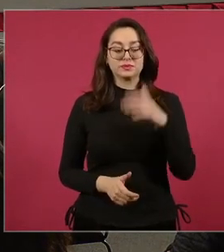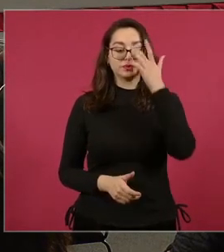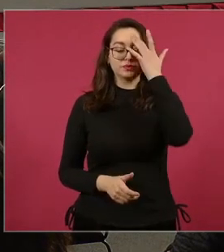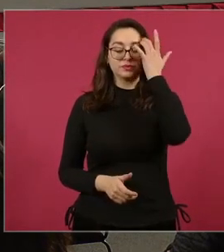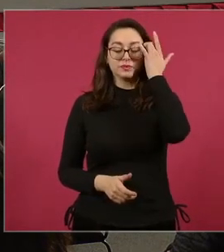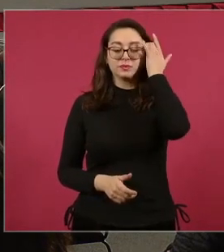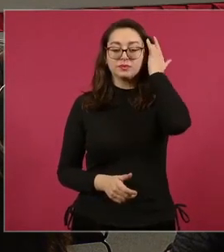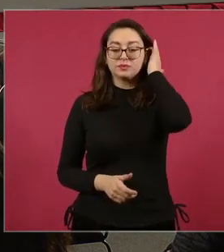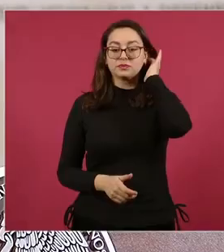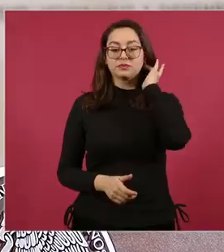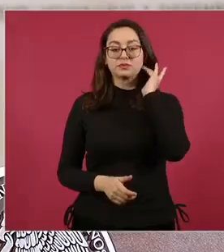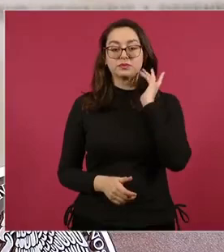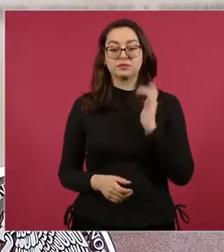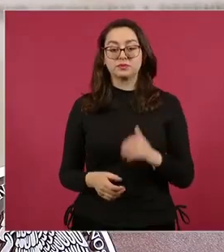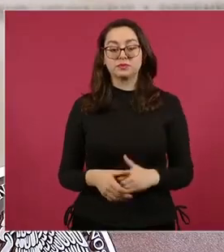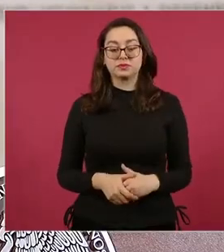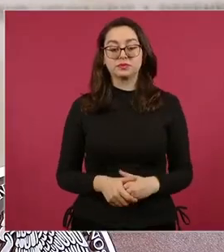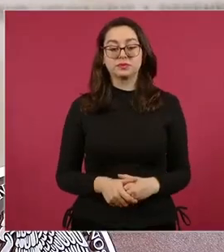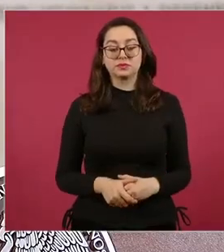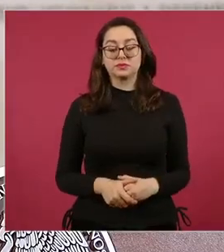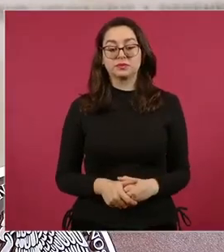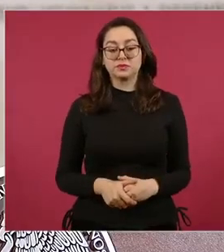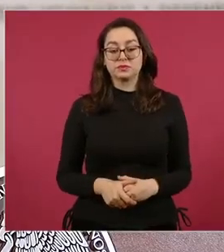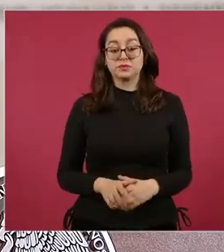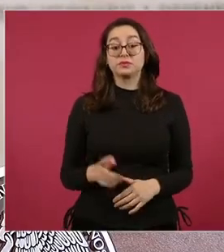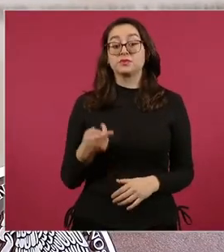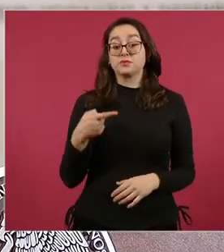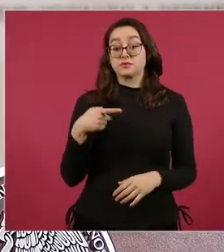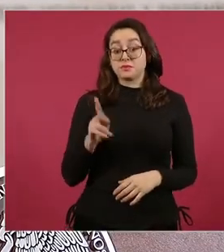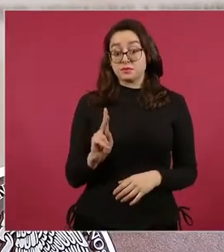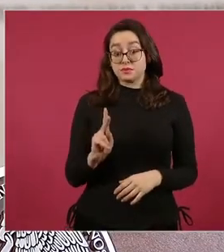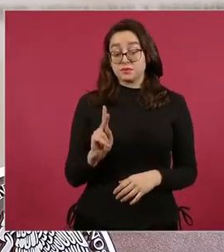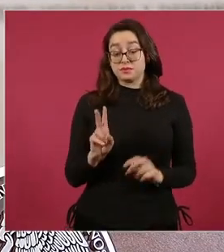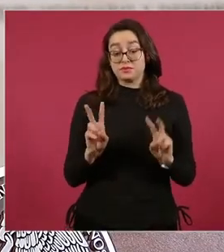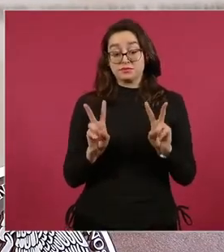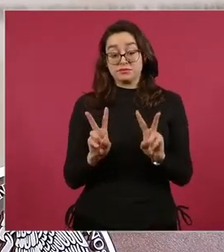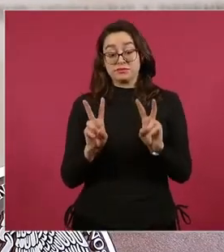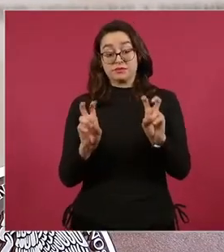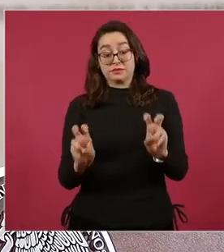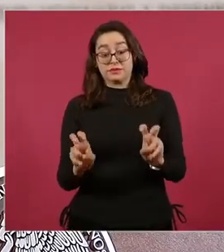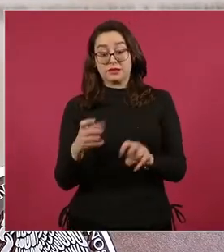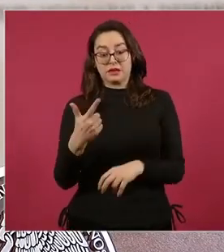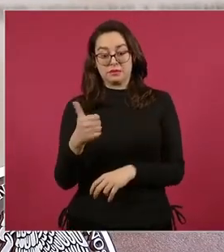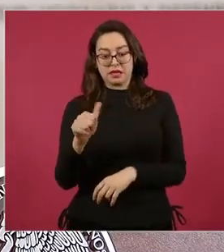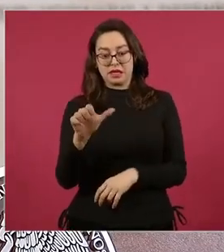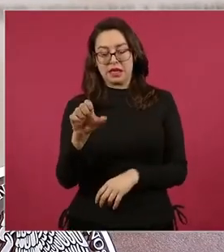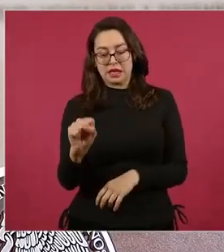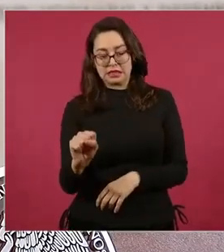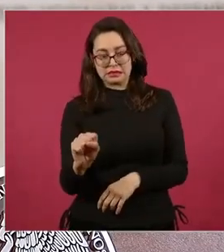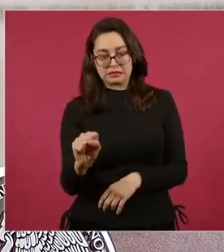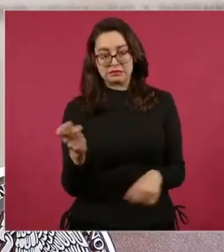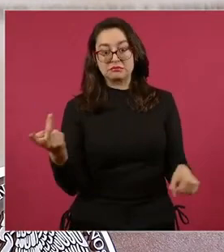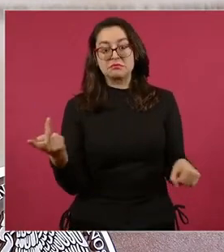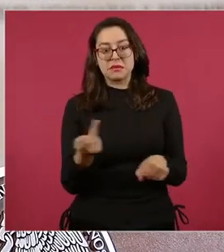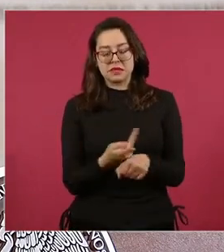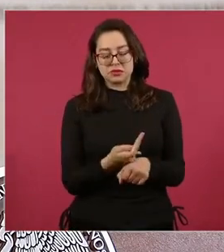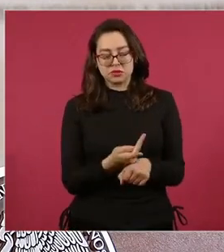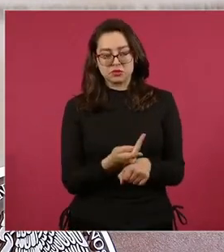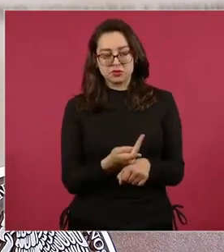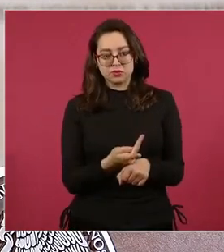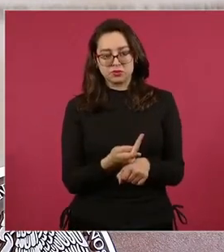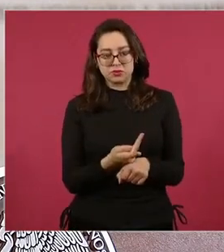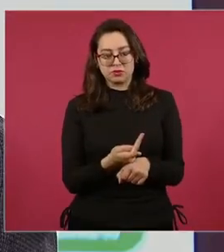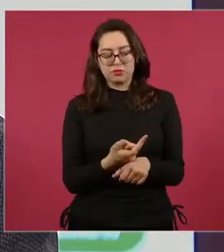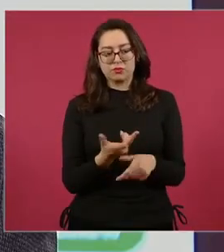Sin embargo, en materia de gas, lo que encontramos fue un sistema de exacción de